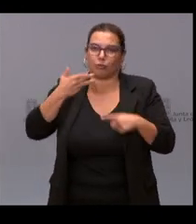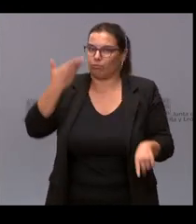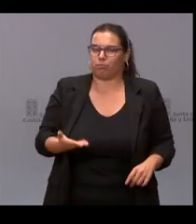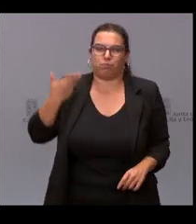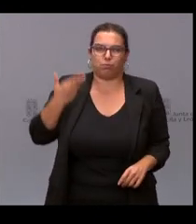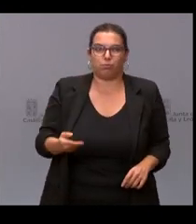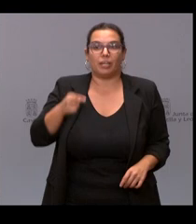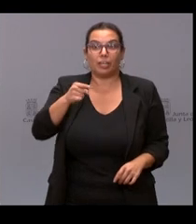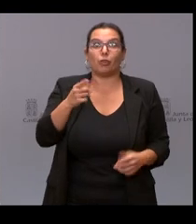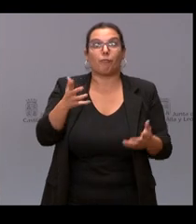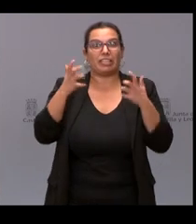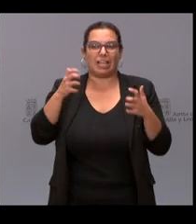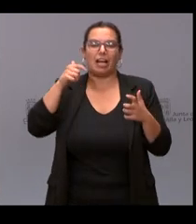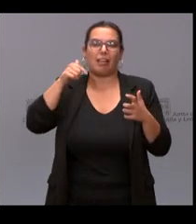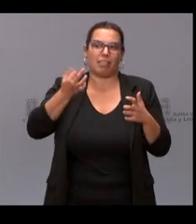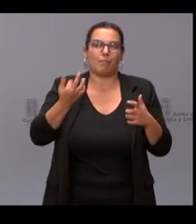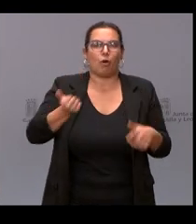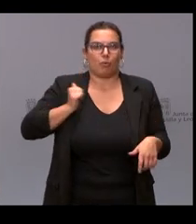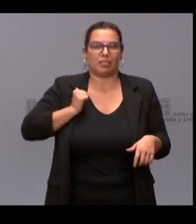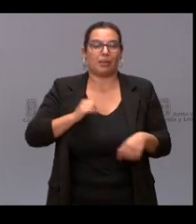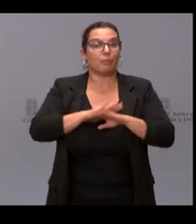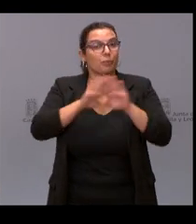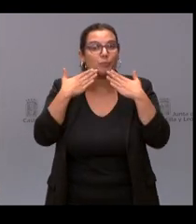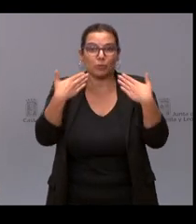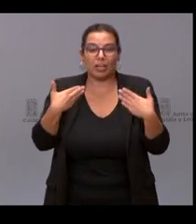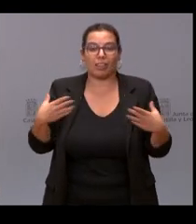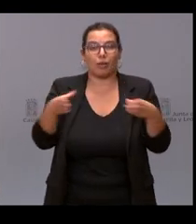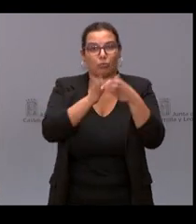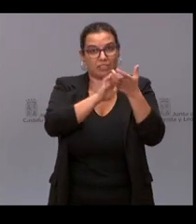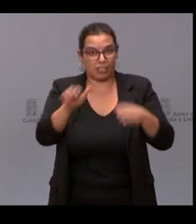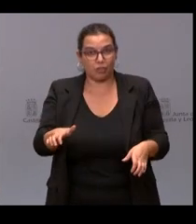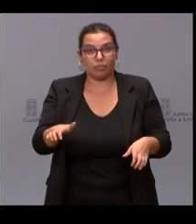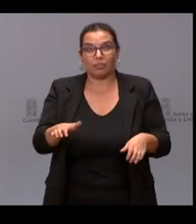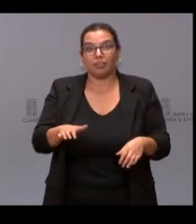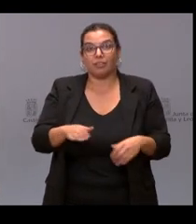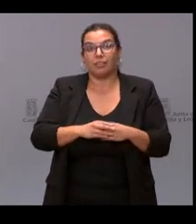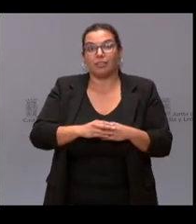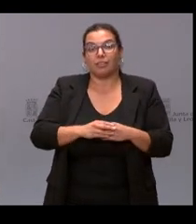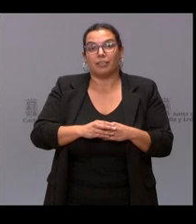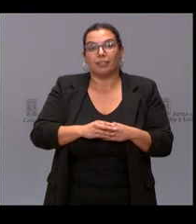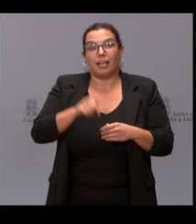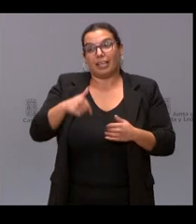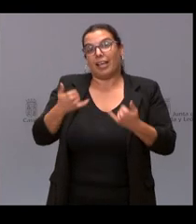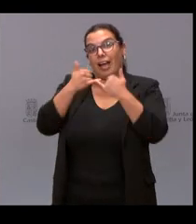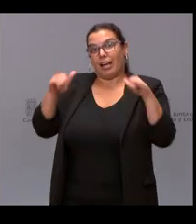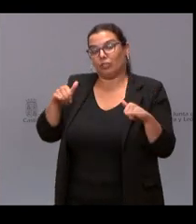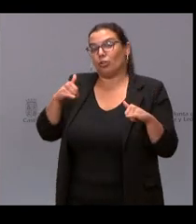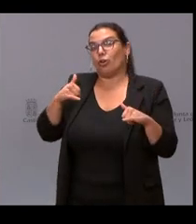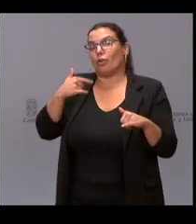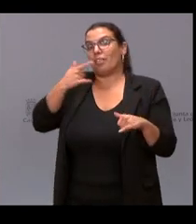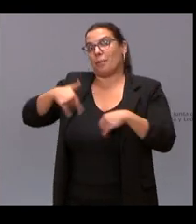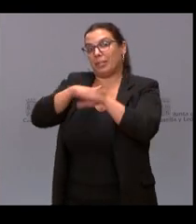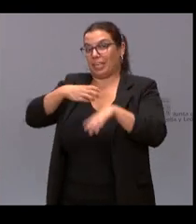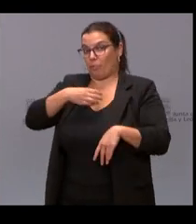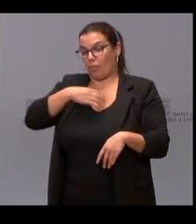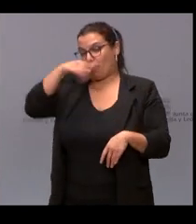yo creo que esa es una ventaja que tenemos que trabajar. Así que muchas gracias a la Junta de Castilla y León. No se las puedo dar en este acto a la ministra, pero también gracias por